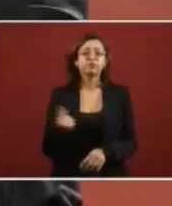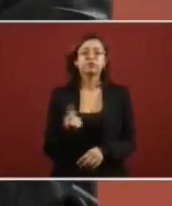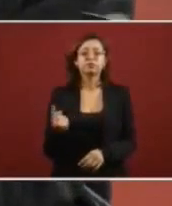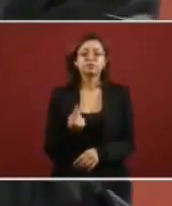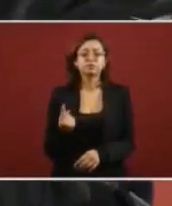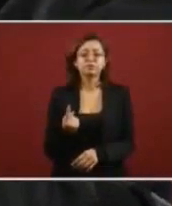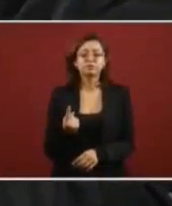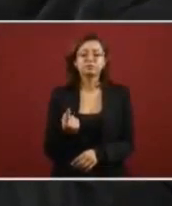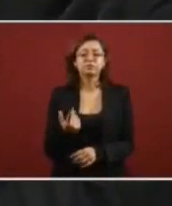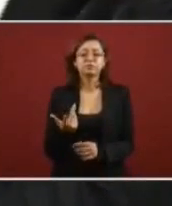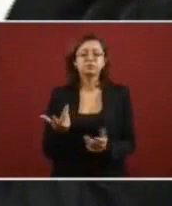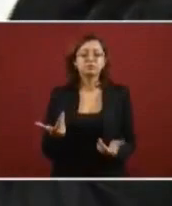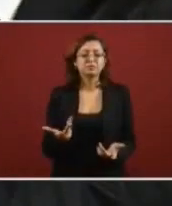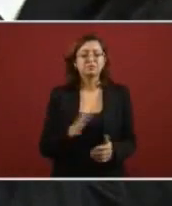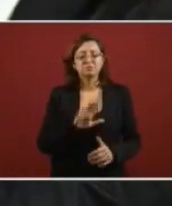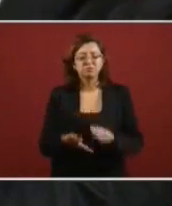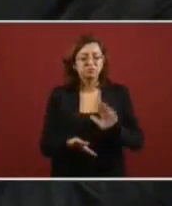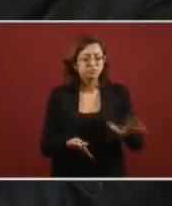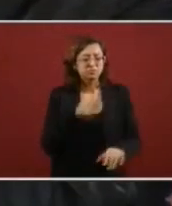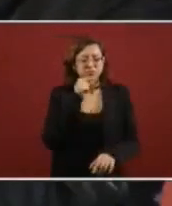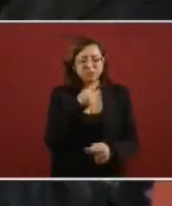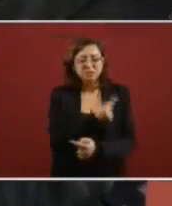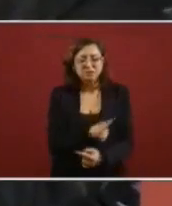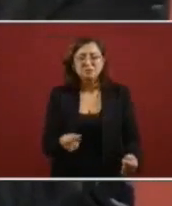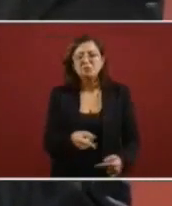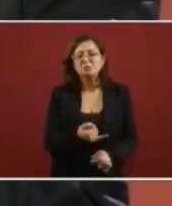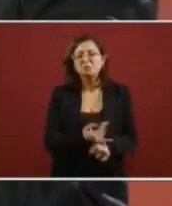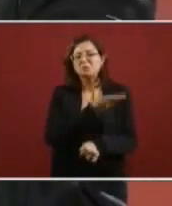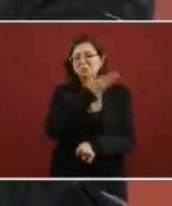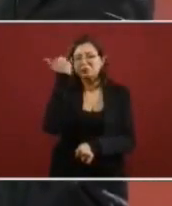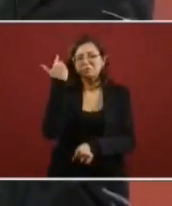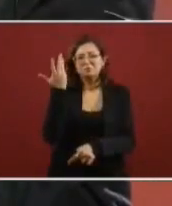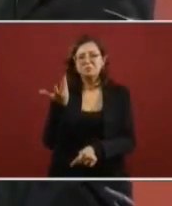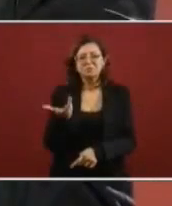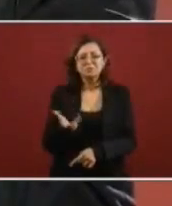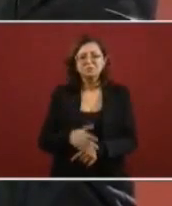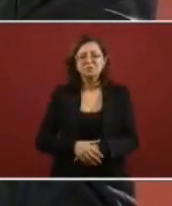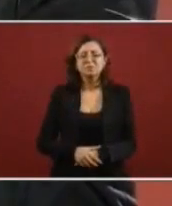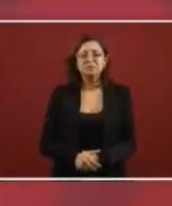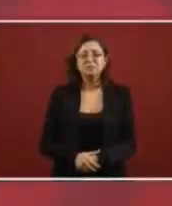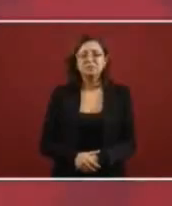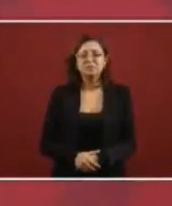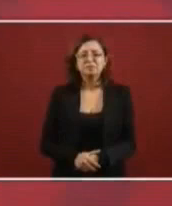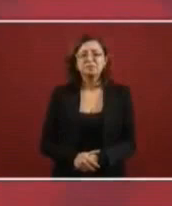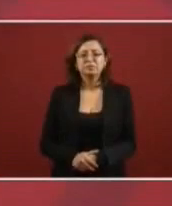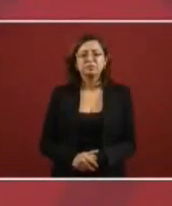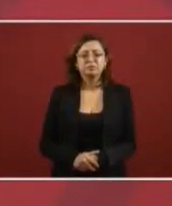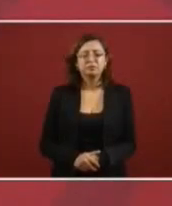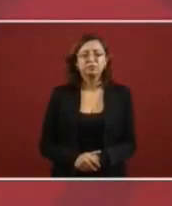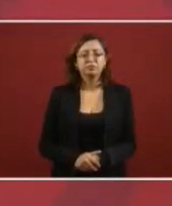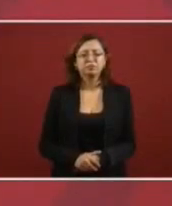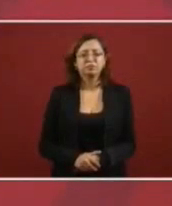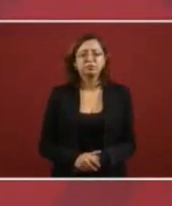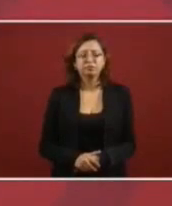presidente de méxico andrés manuel lópez obrador aseguró que se darán a conocer todos los detalles del suceso que calificó de una desgracia lamentable